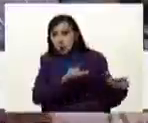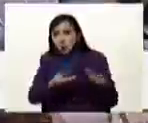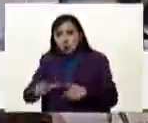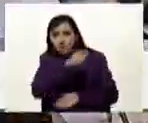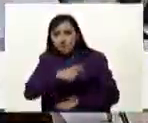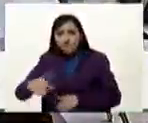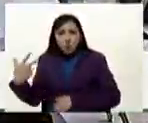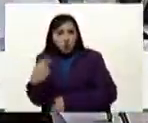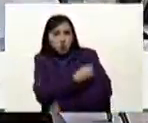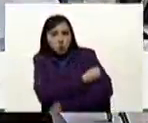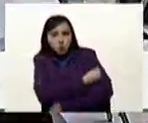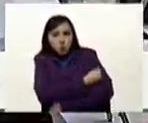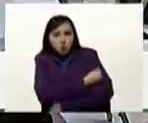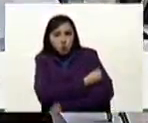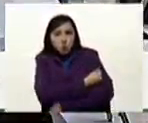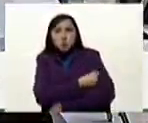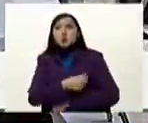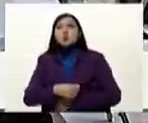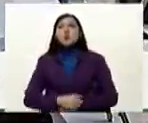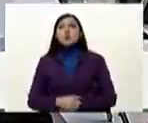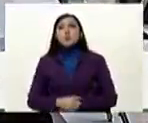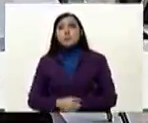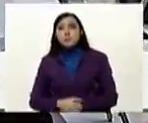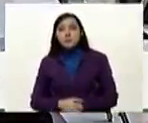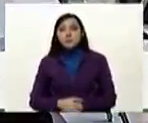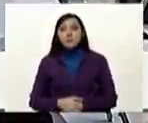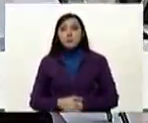vacunados, personas en edad de vacunarse.